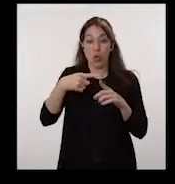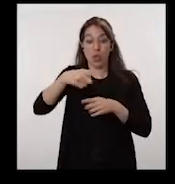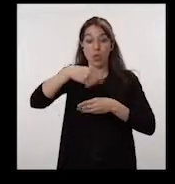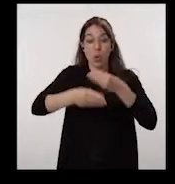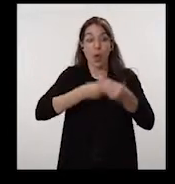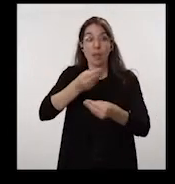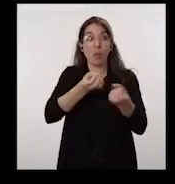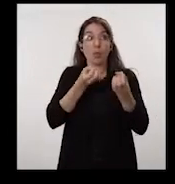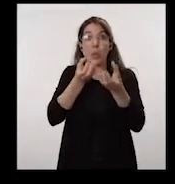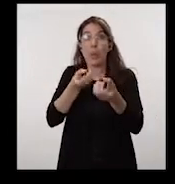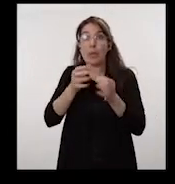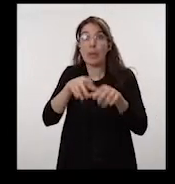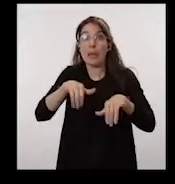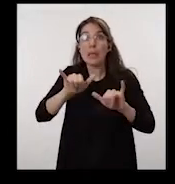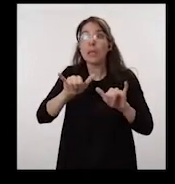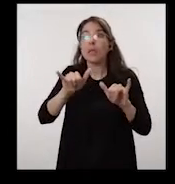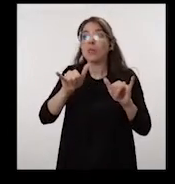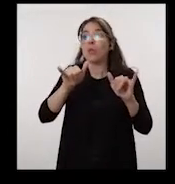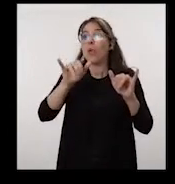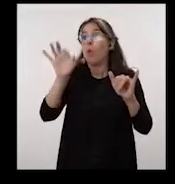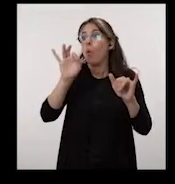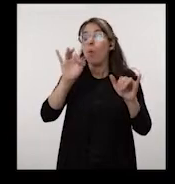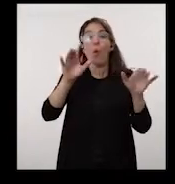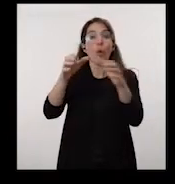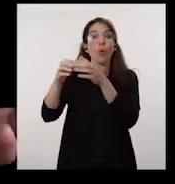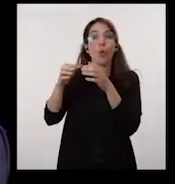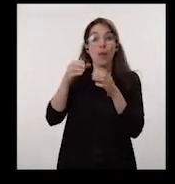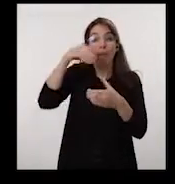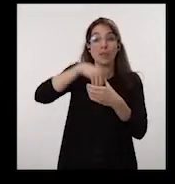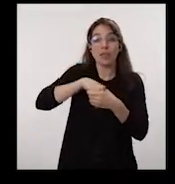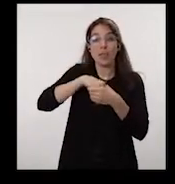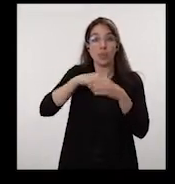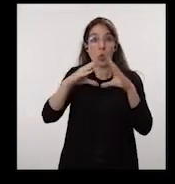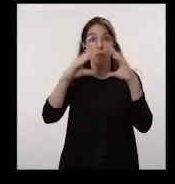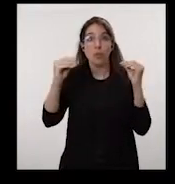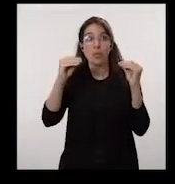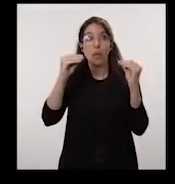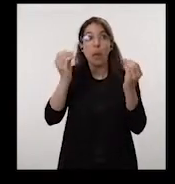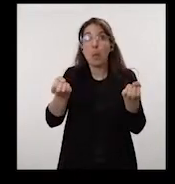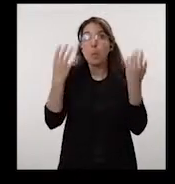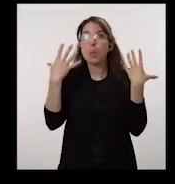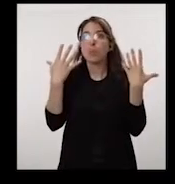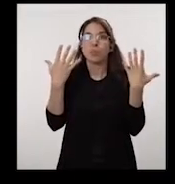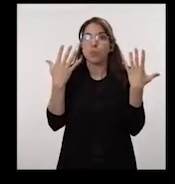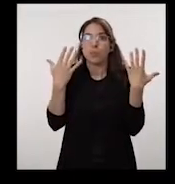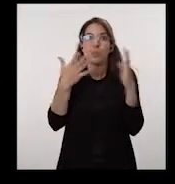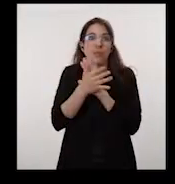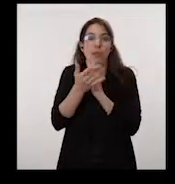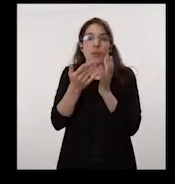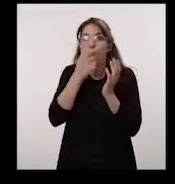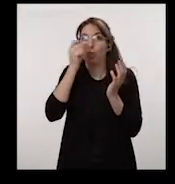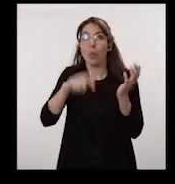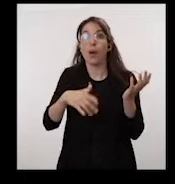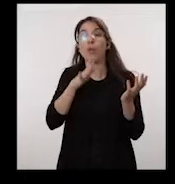comunica y no es conocido por las diferentes comunidades dentro de la universidad luego en ese sentido